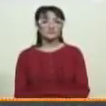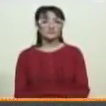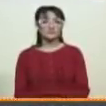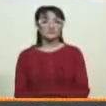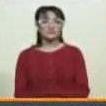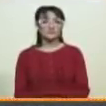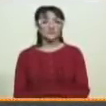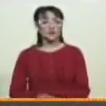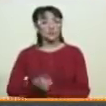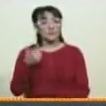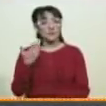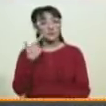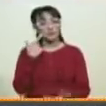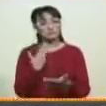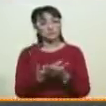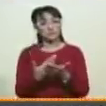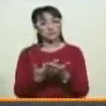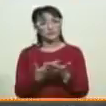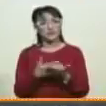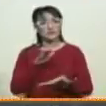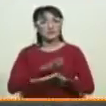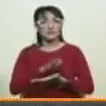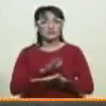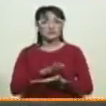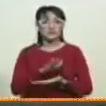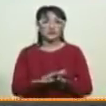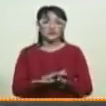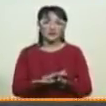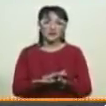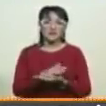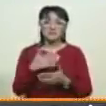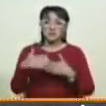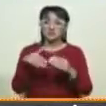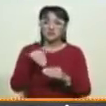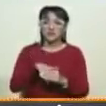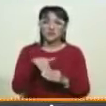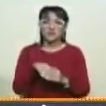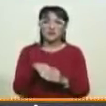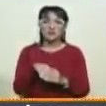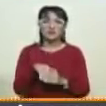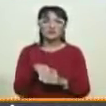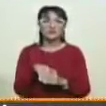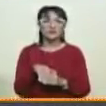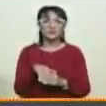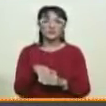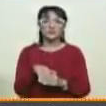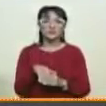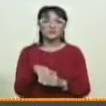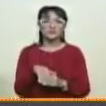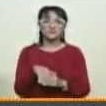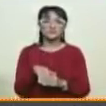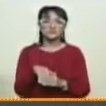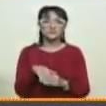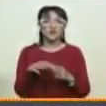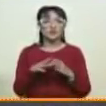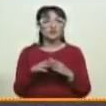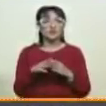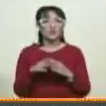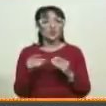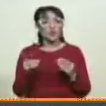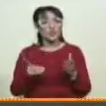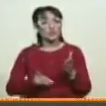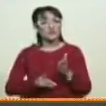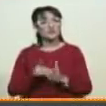que es lo más importante, que hay tranquilidad en los colegios electorales y que espero que todo el desarrollo sea un